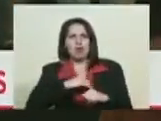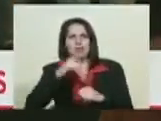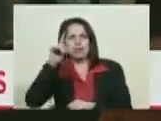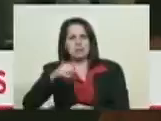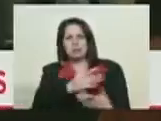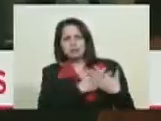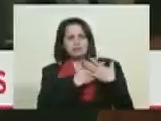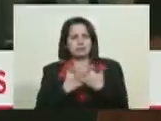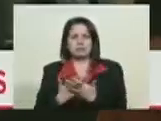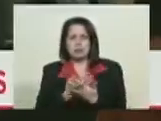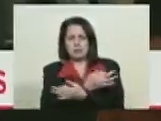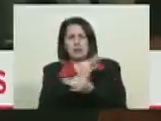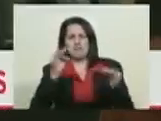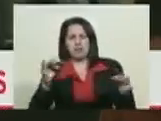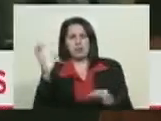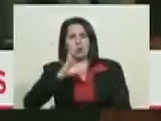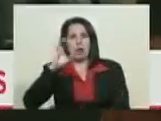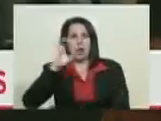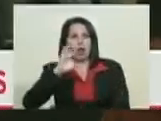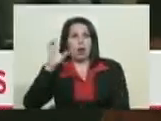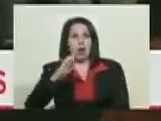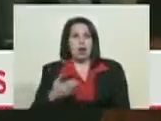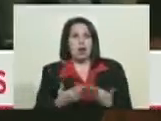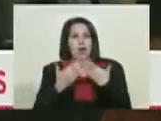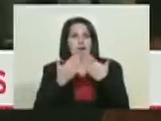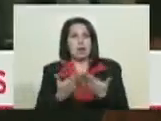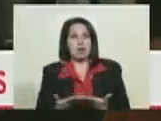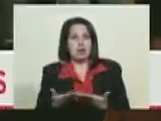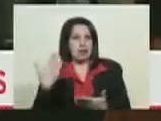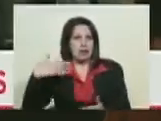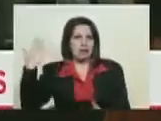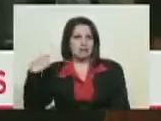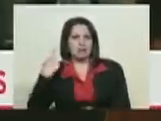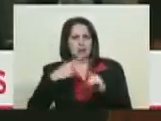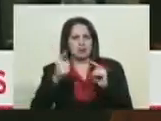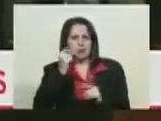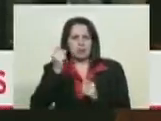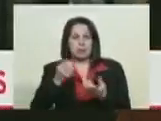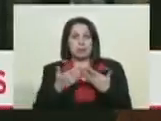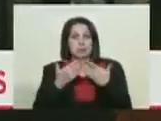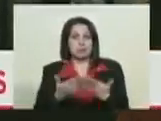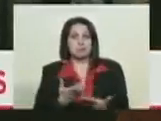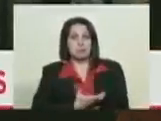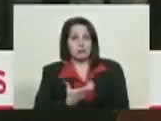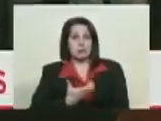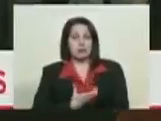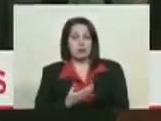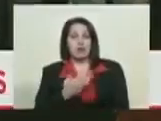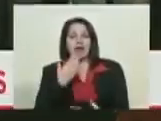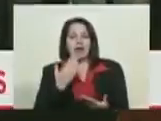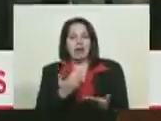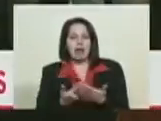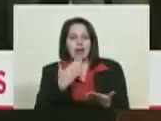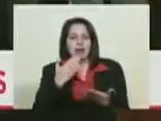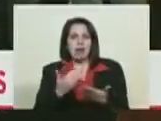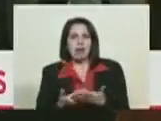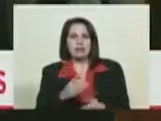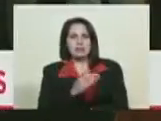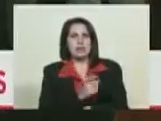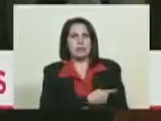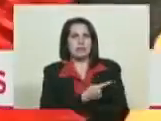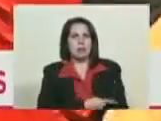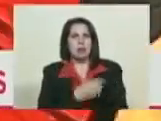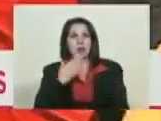Entrega invicta a Caracas, como la entregó Freddy Bernal en su tiempo. Gracias, hermanos. Gracias,